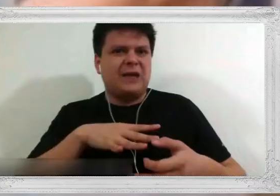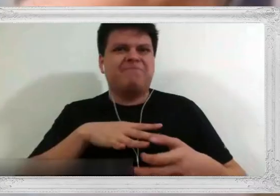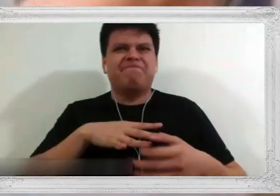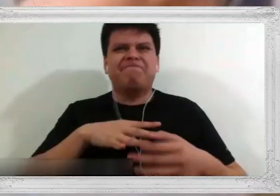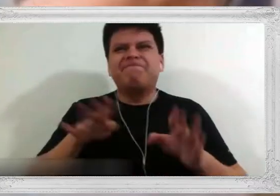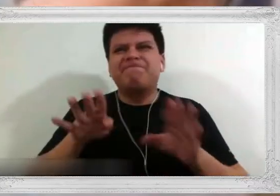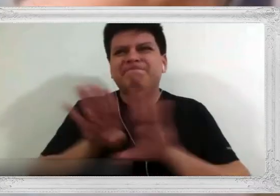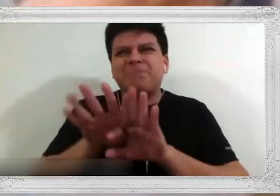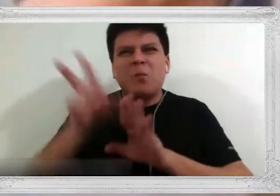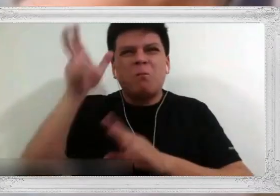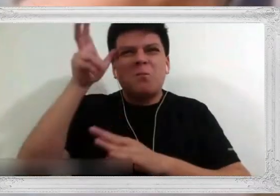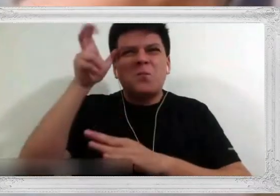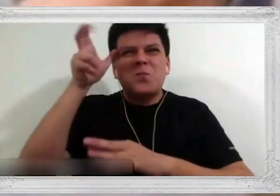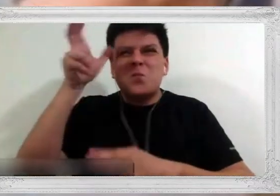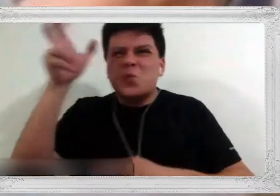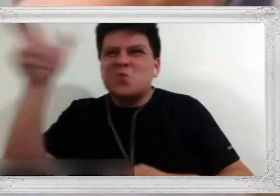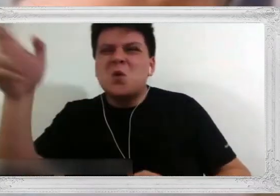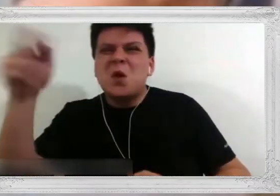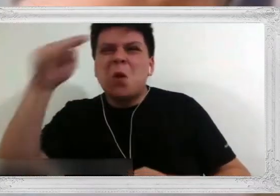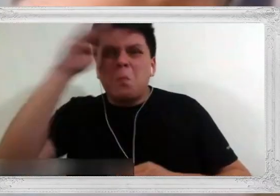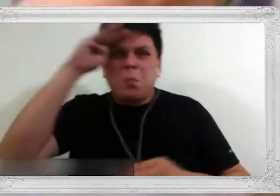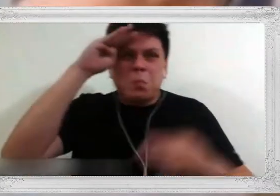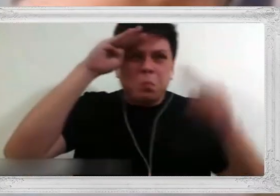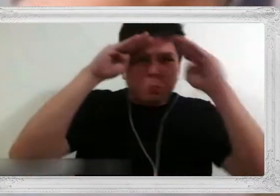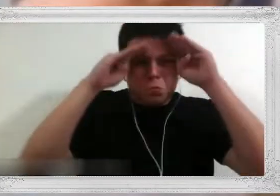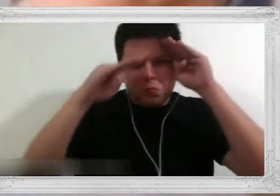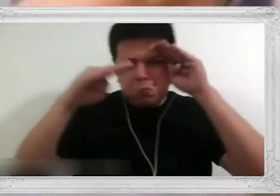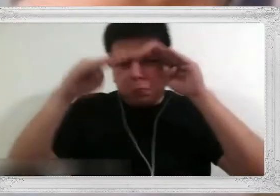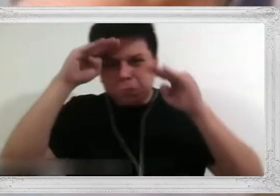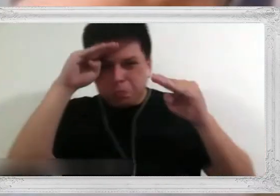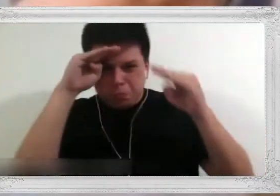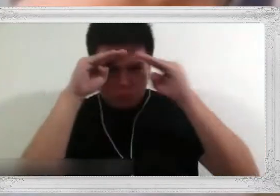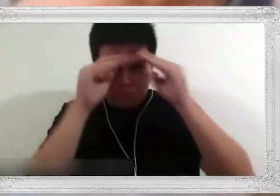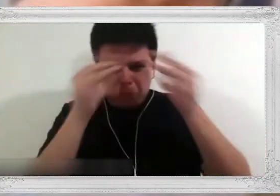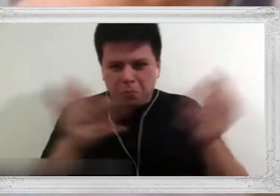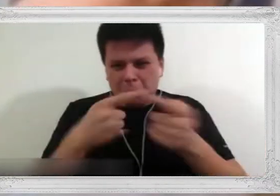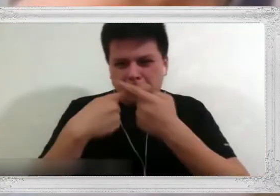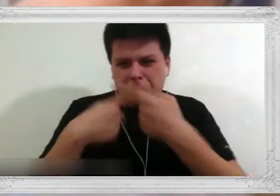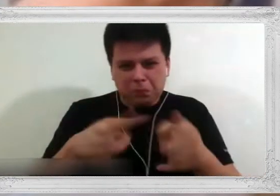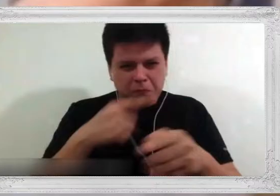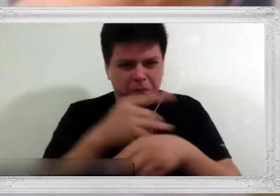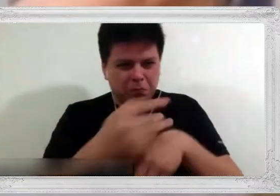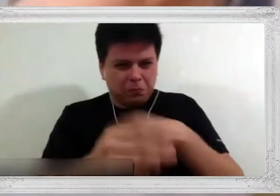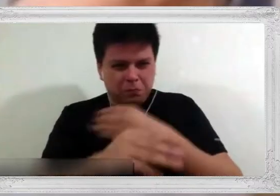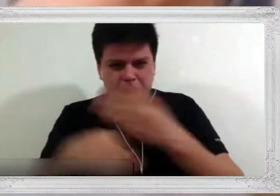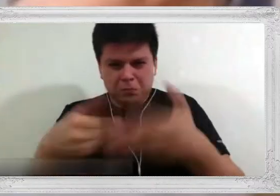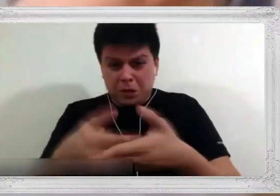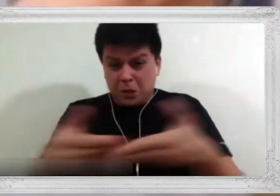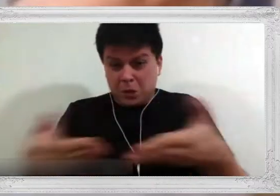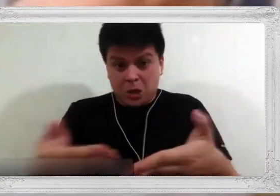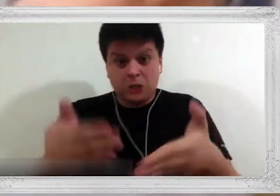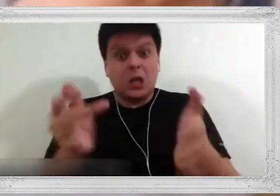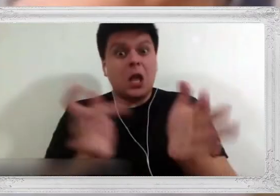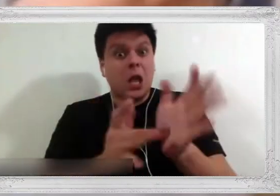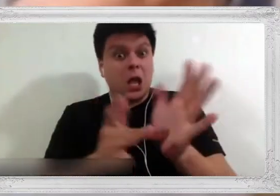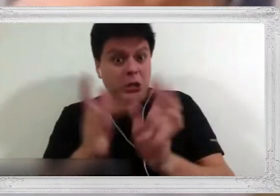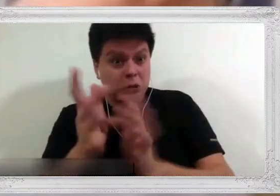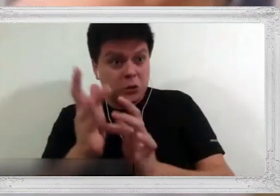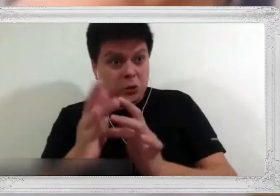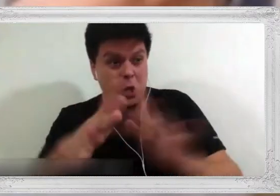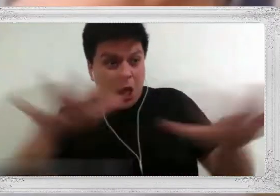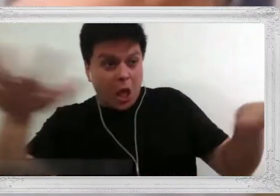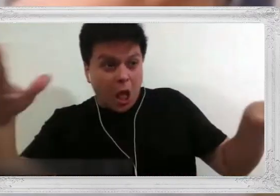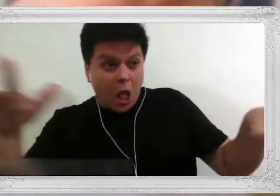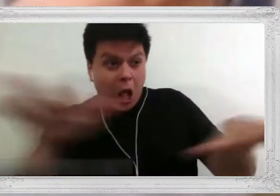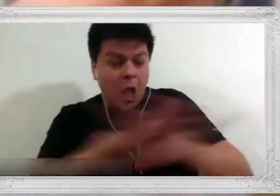de realización externa. Jesús entonces produce una primera convulsión en esas convicciones